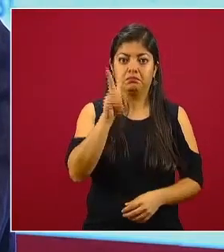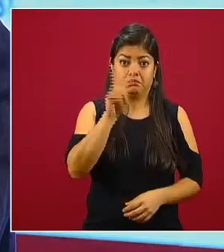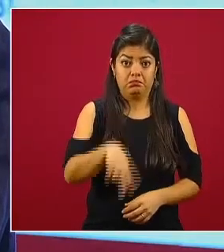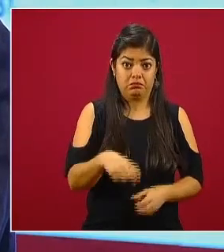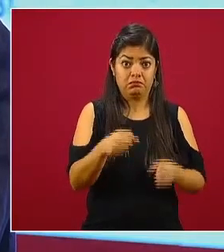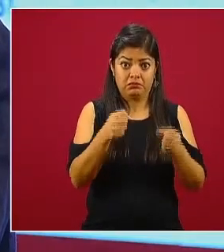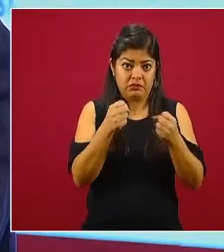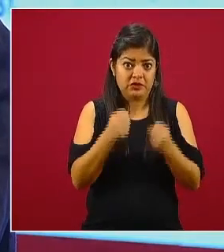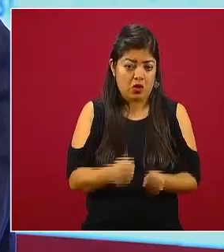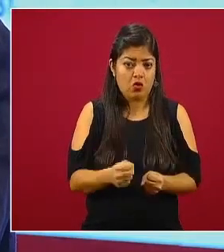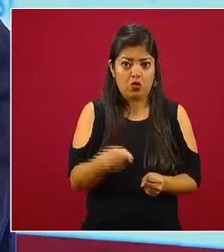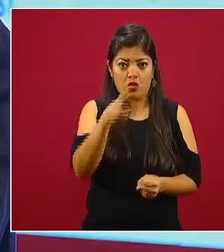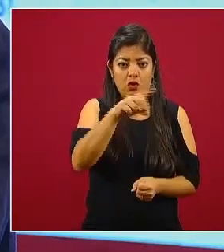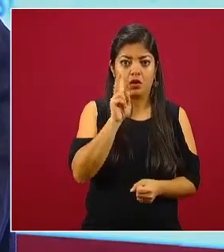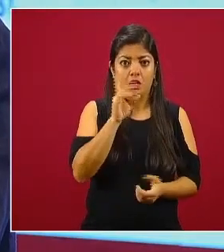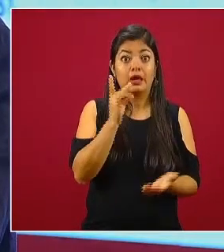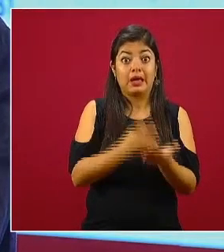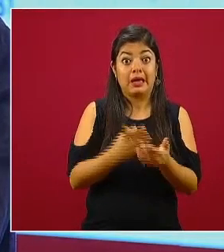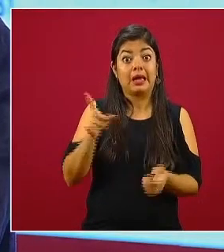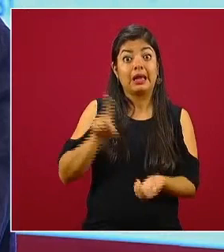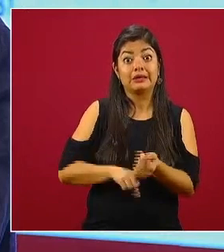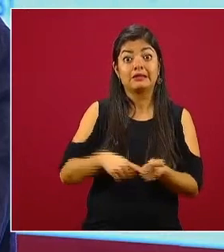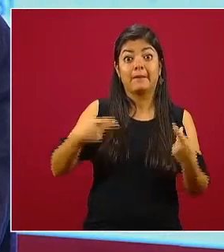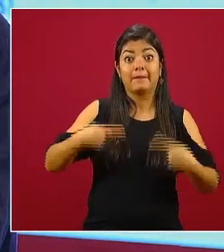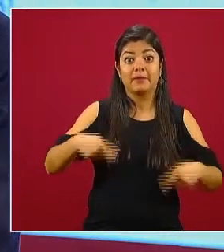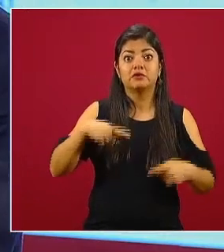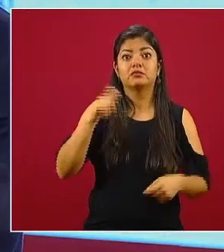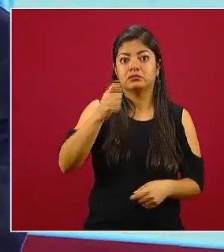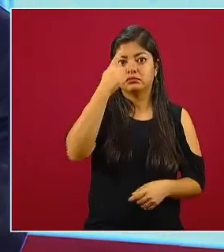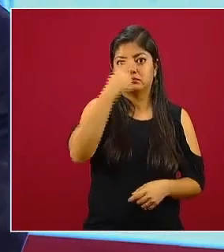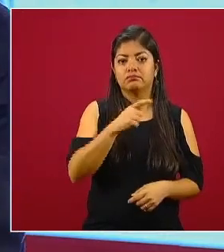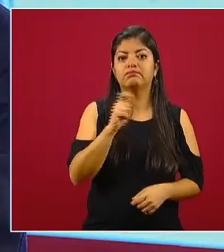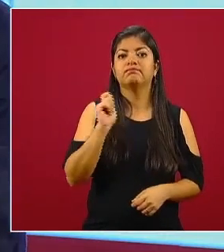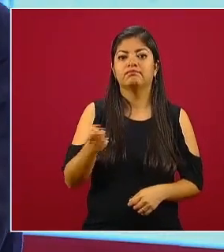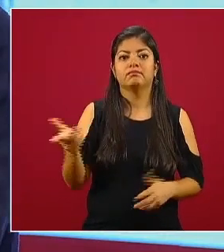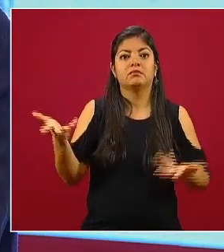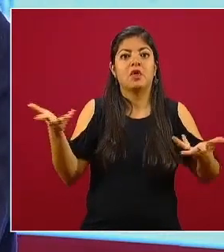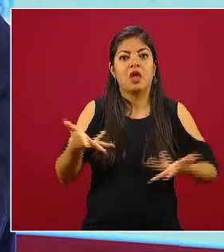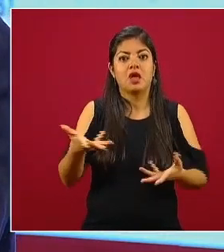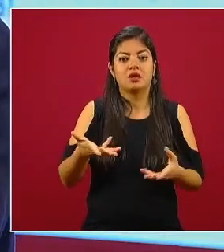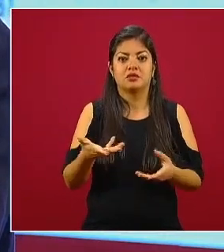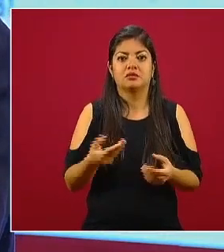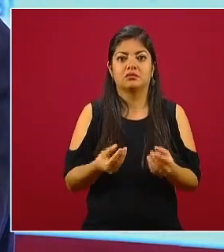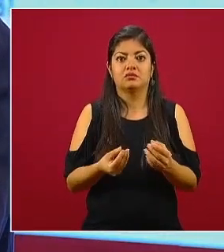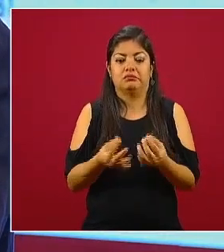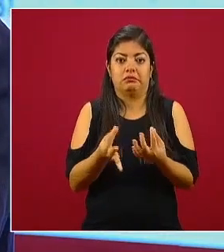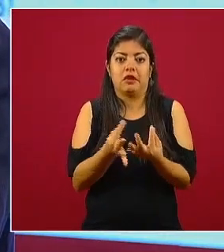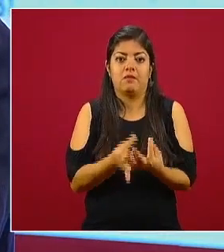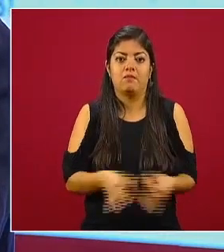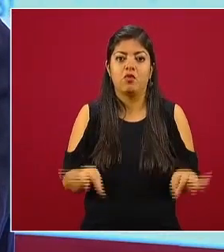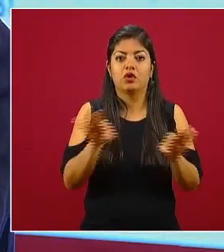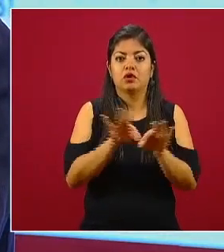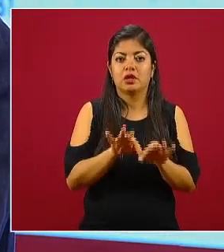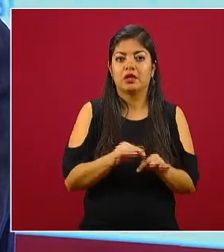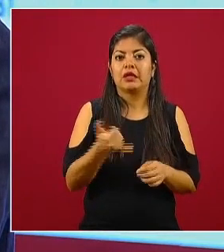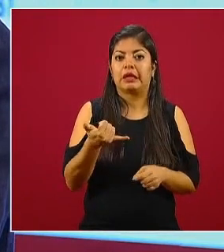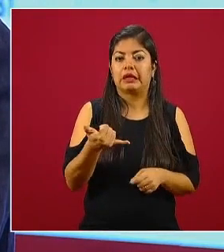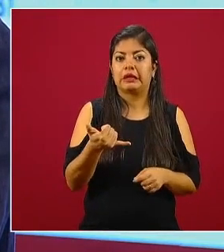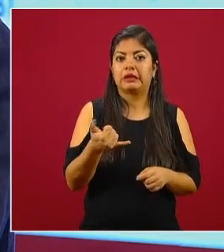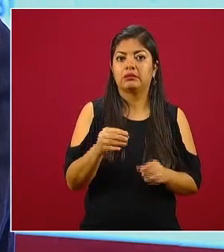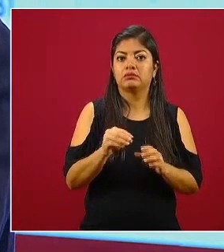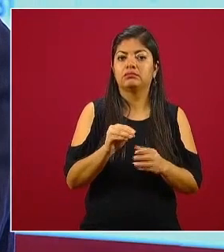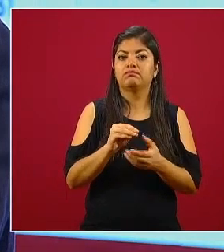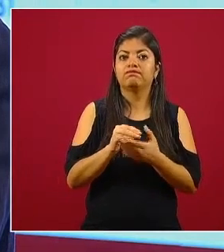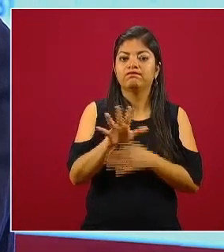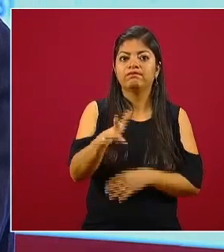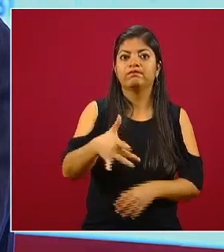las personas que ellas van a mencionar son quienes han producido estas muy útiles y sólidas proyecciones